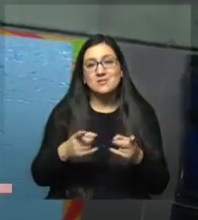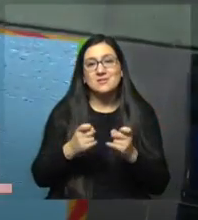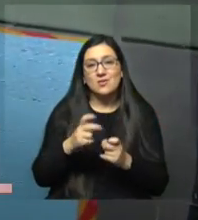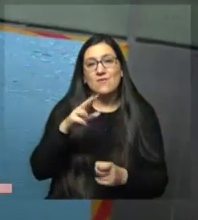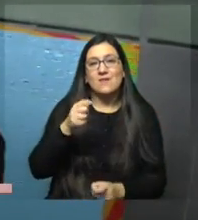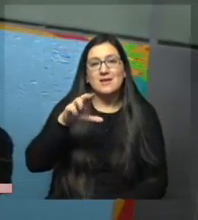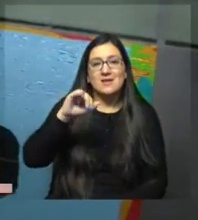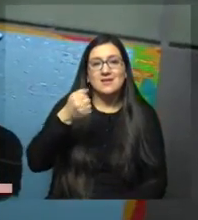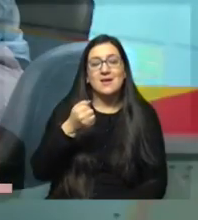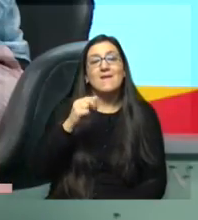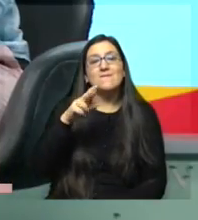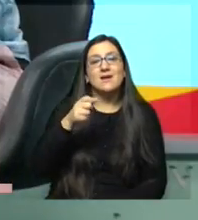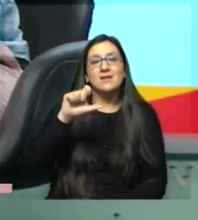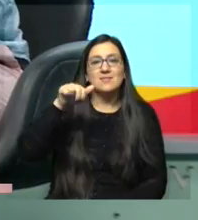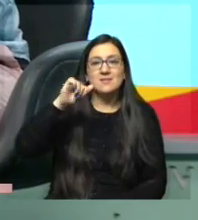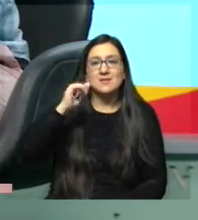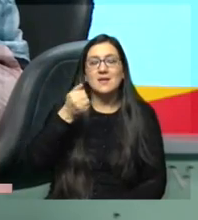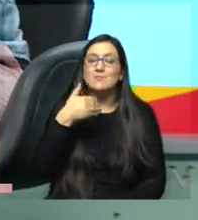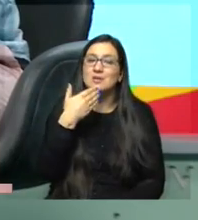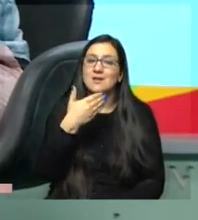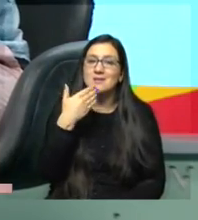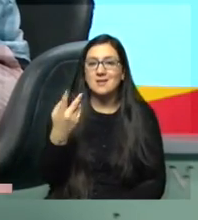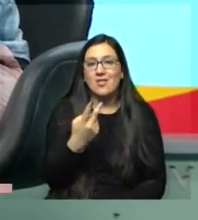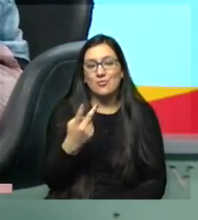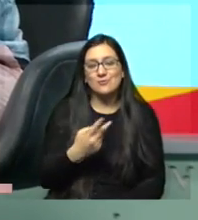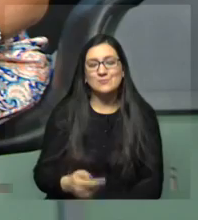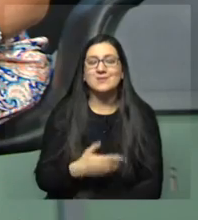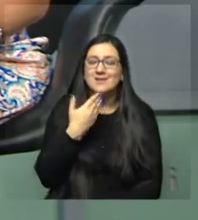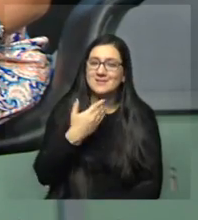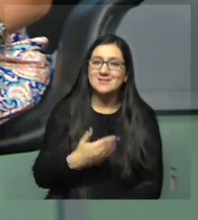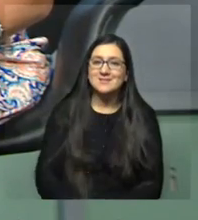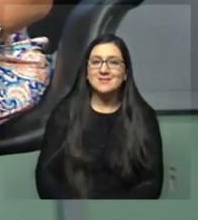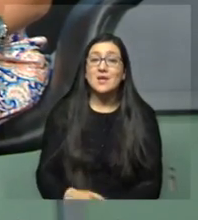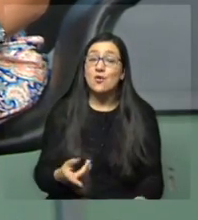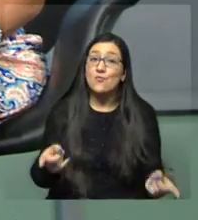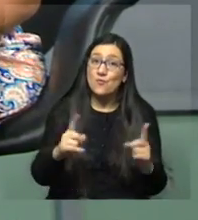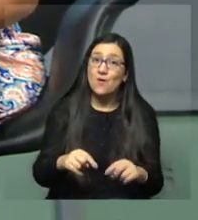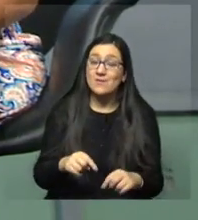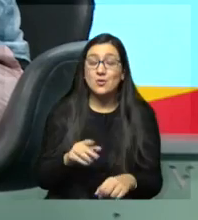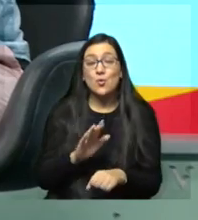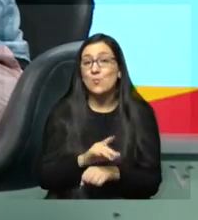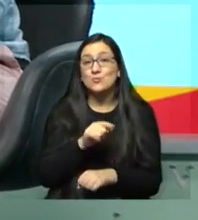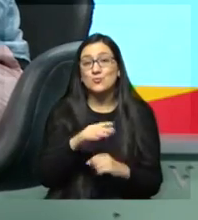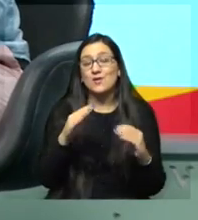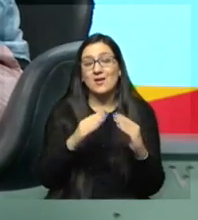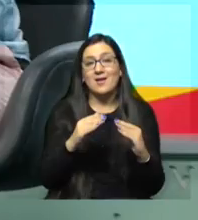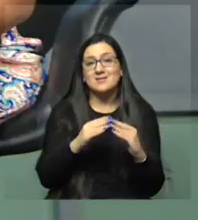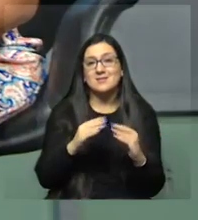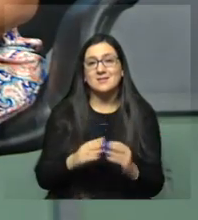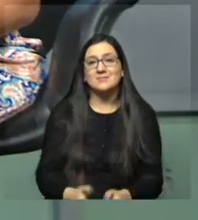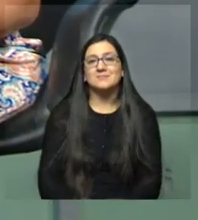Valentina, gracias por estos minutos. Muchas gracias. Muchas gracias. Un placer que hayan venido. Muchas gracias. Y vuelvan, es la casa de ustedes. De ustedes y de la